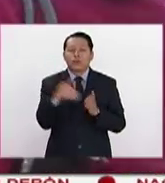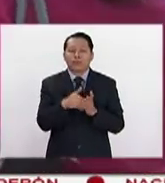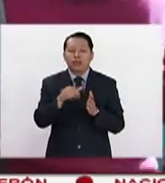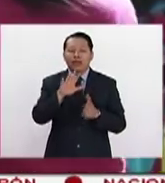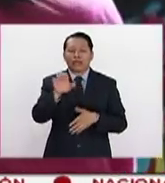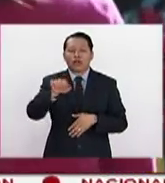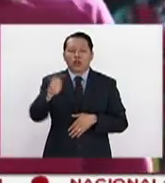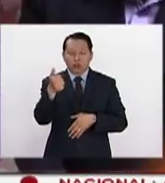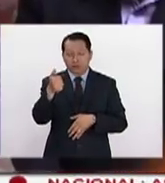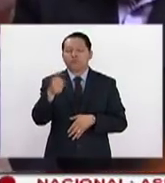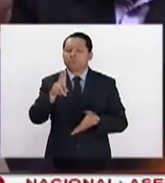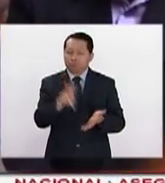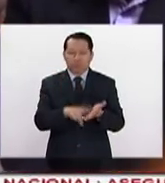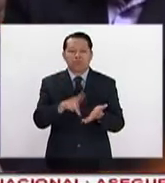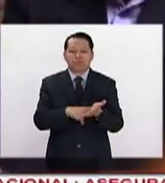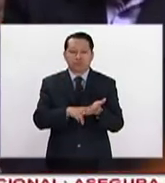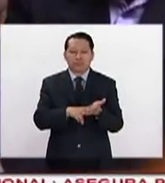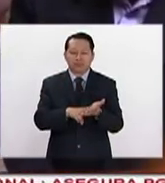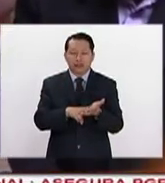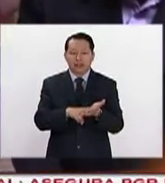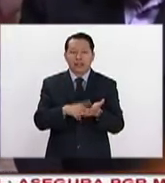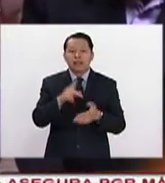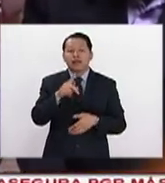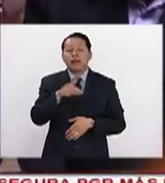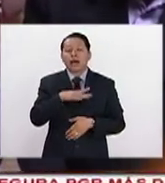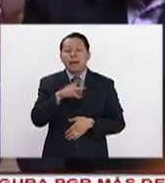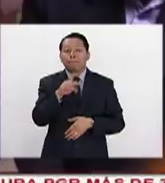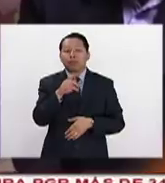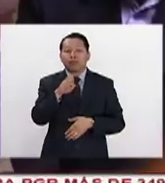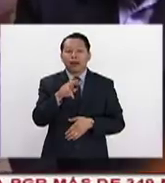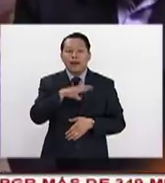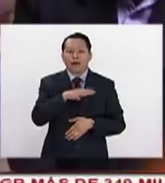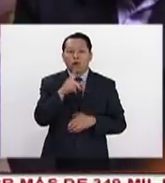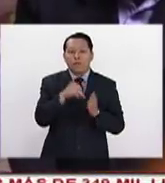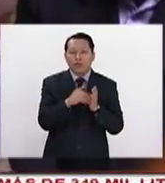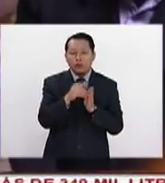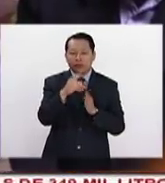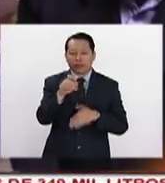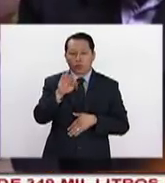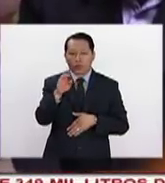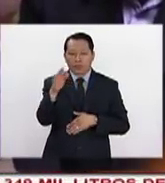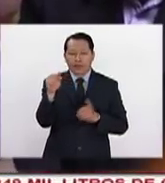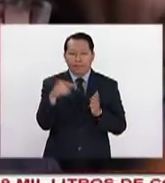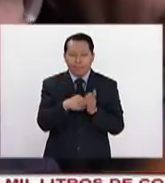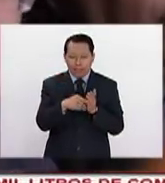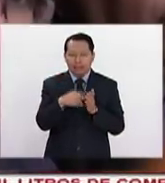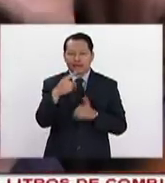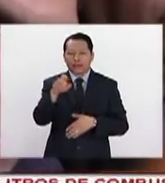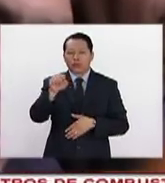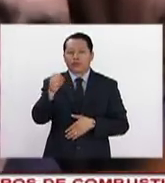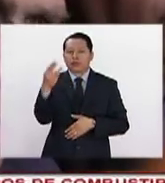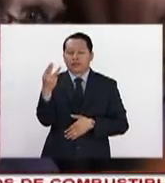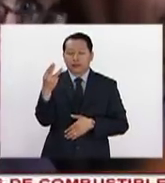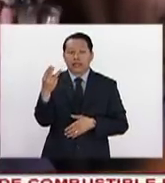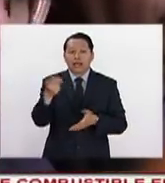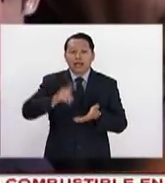son validados. Y Ríos Peter le fueron evaluados 1.149.063 firmas, de las cuales